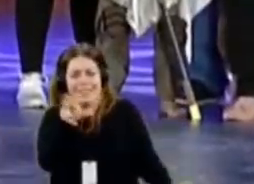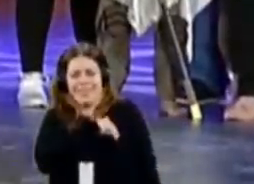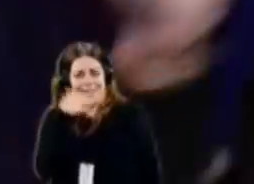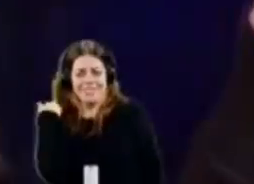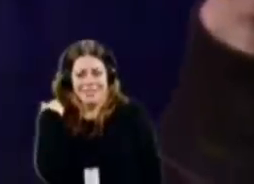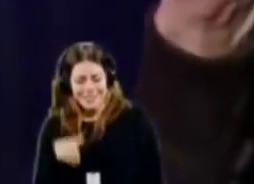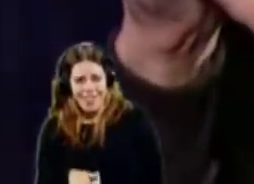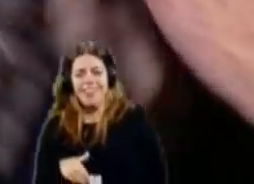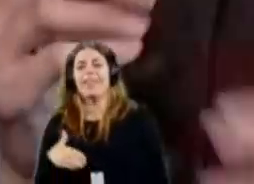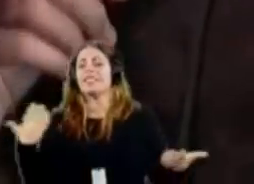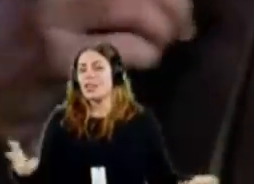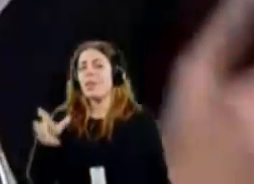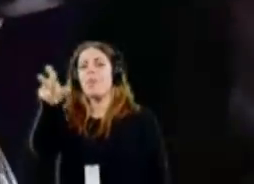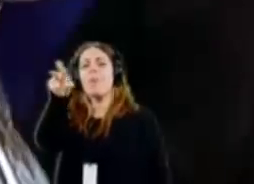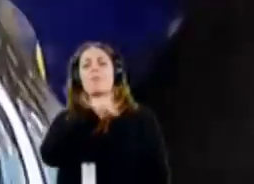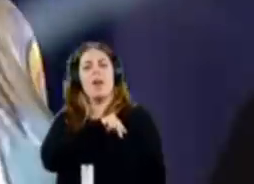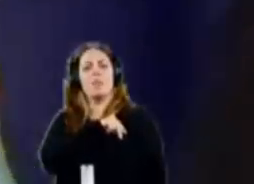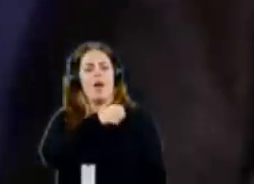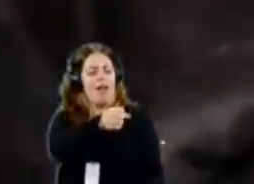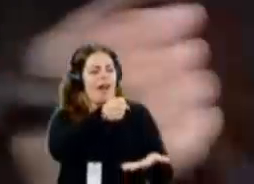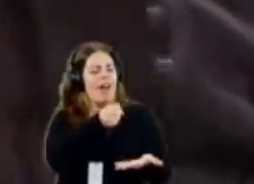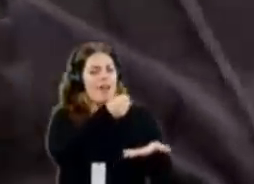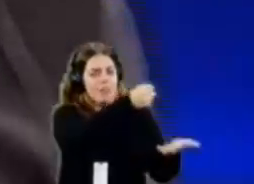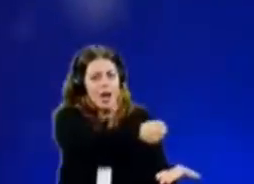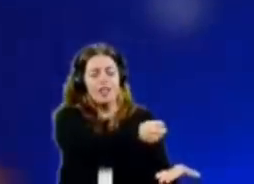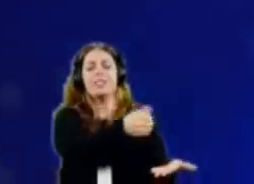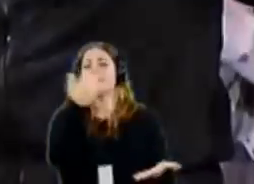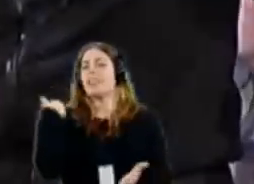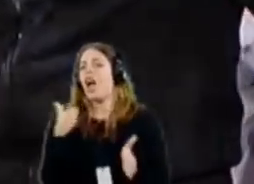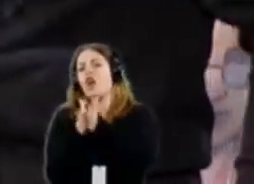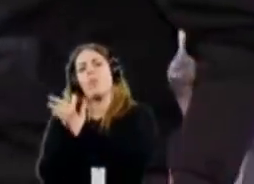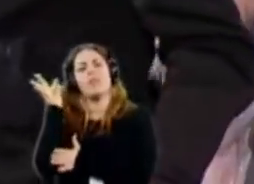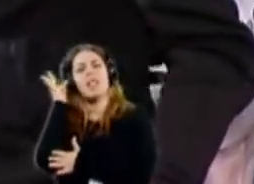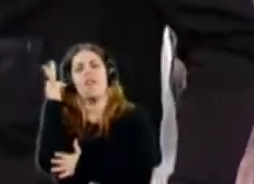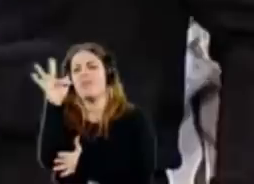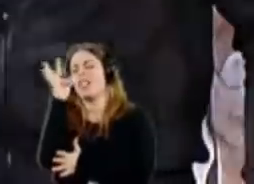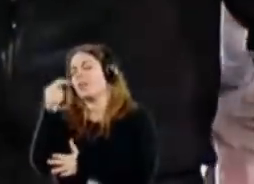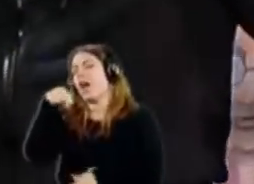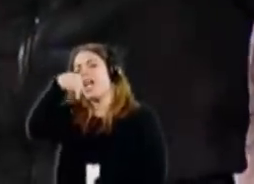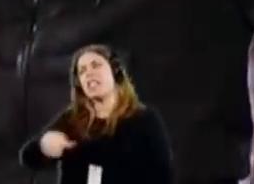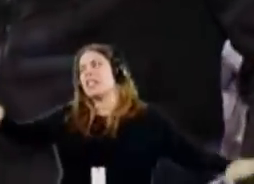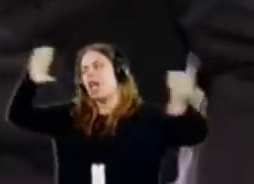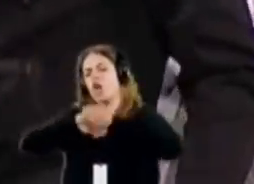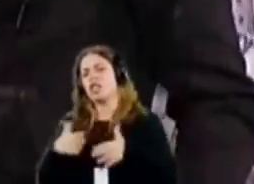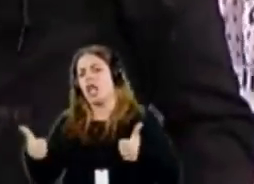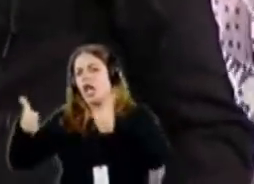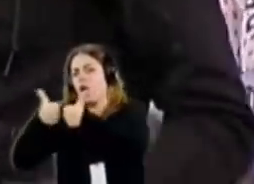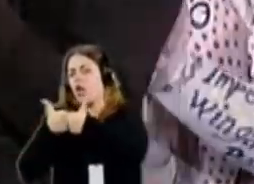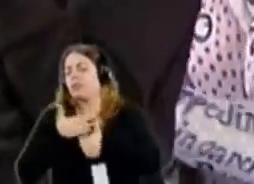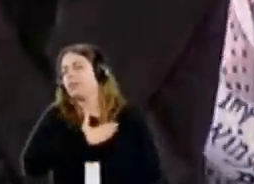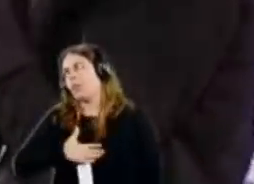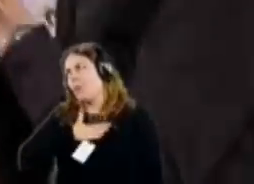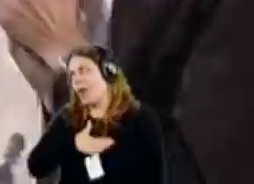se ha hecho con esta singular fantasía tambora con el primer premio de maquillaje corporal de este carnaval de la